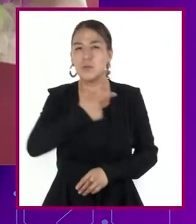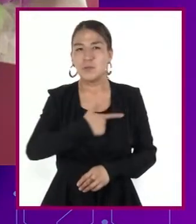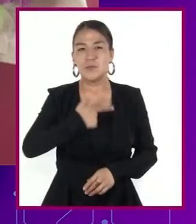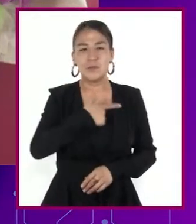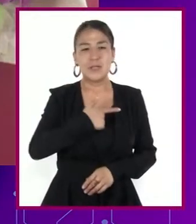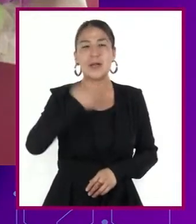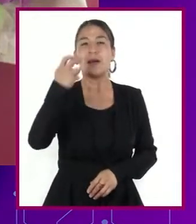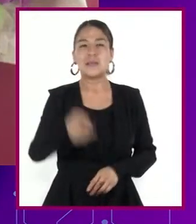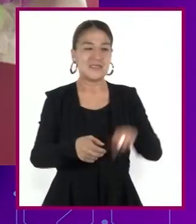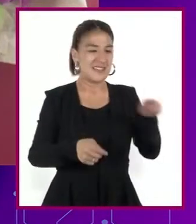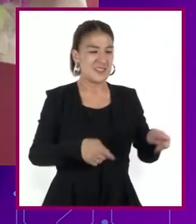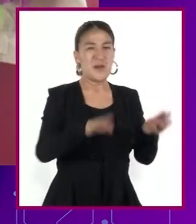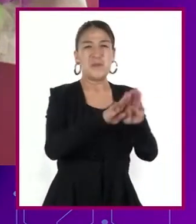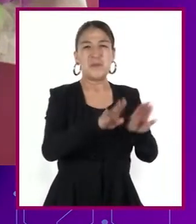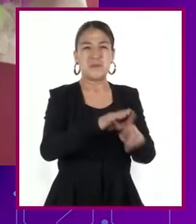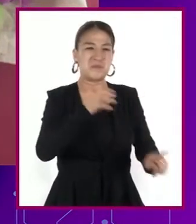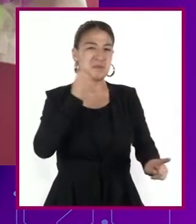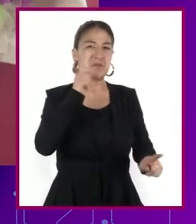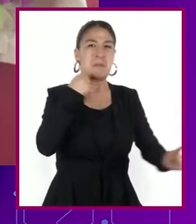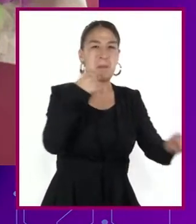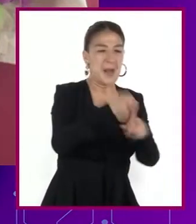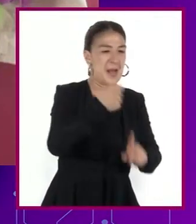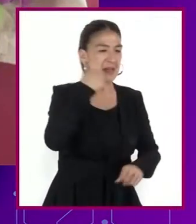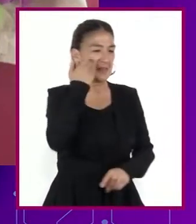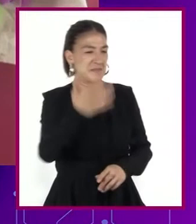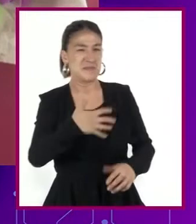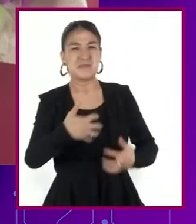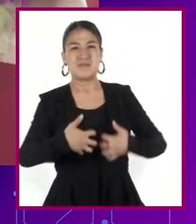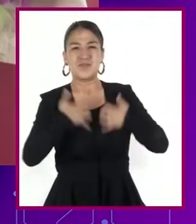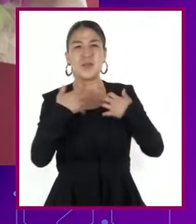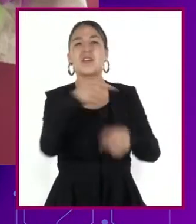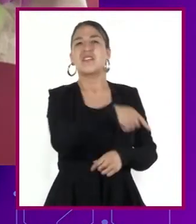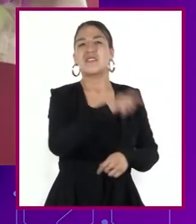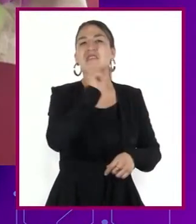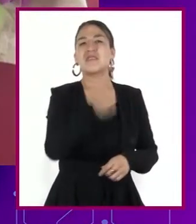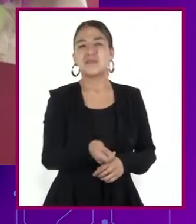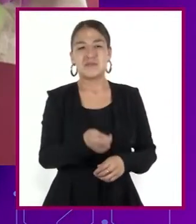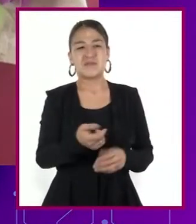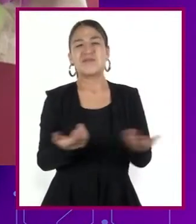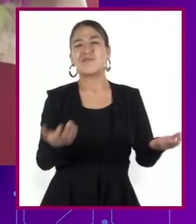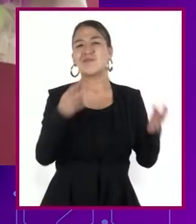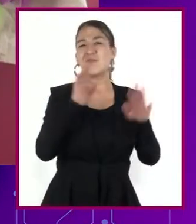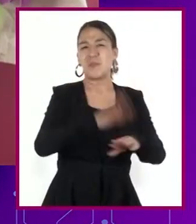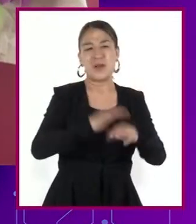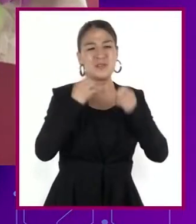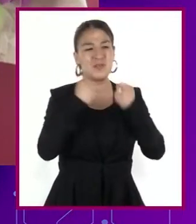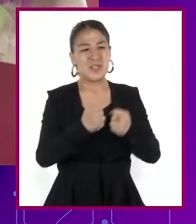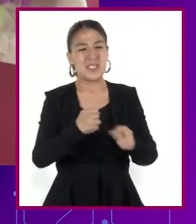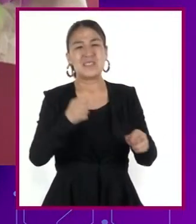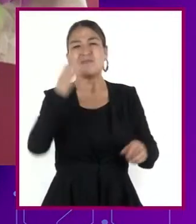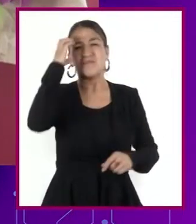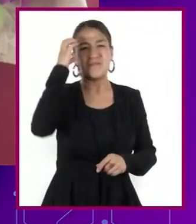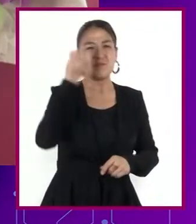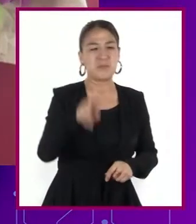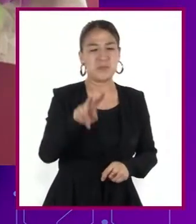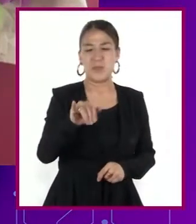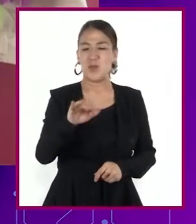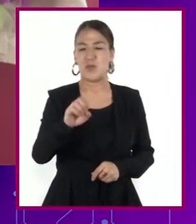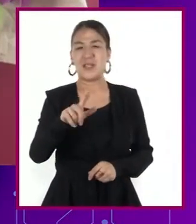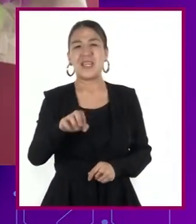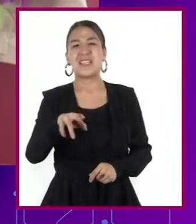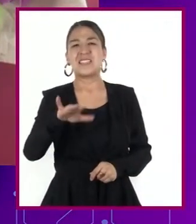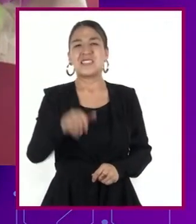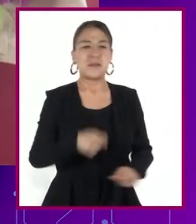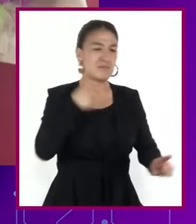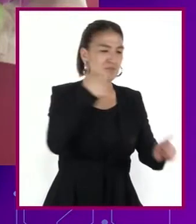y en la agresividad lo hacemos de forma tan violenta que podemos hacerle daño o